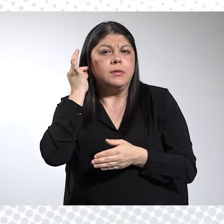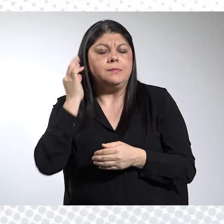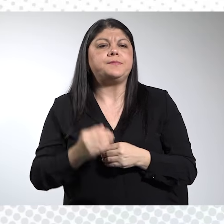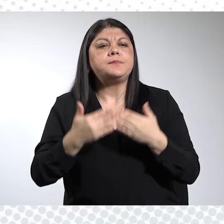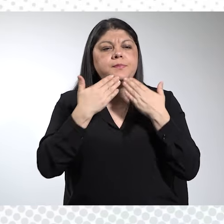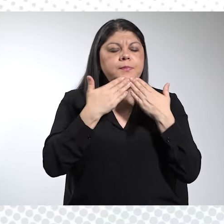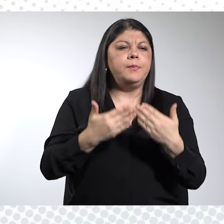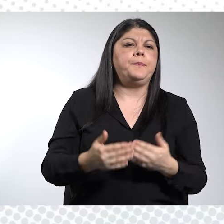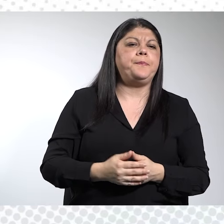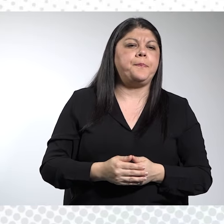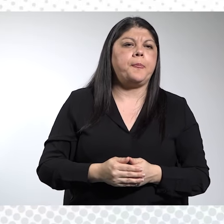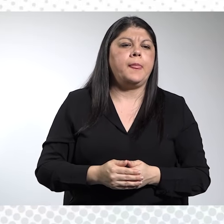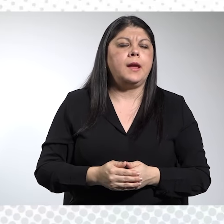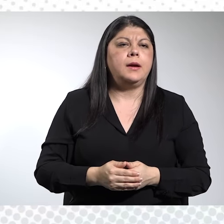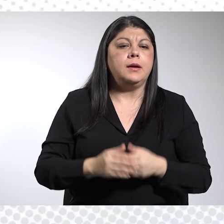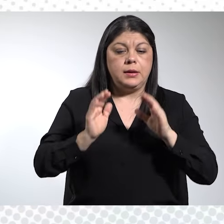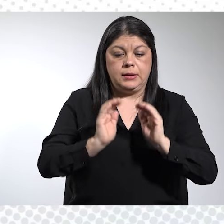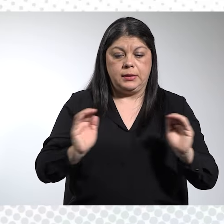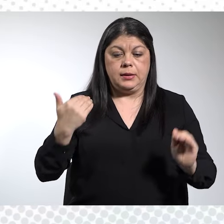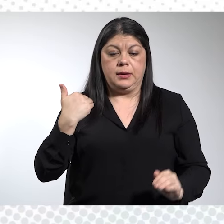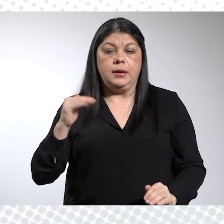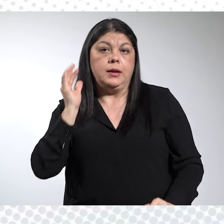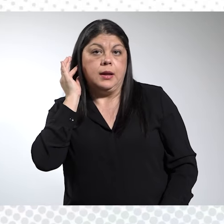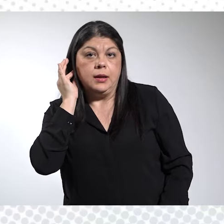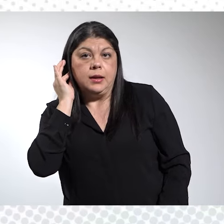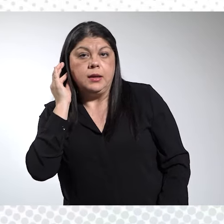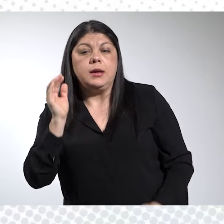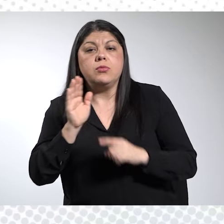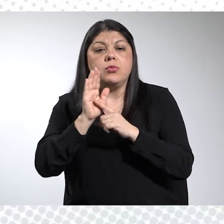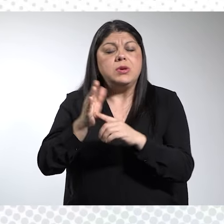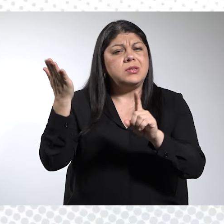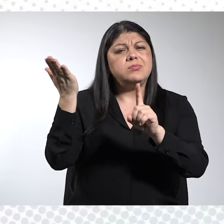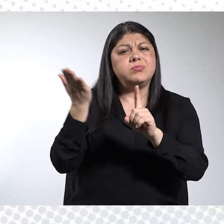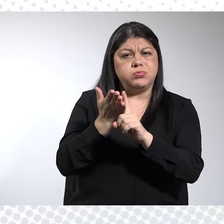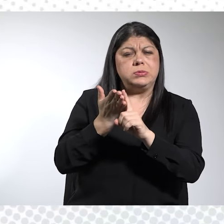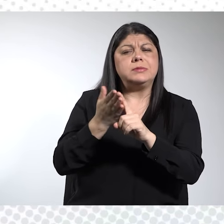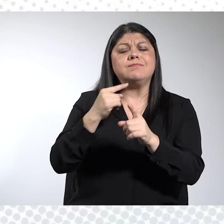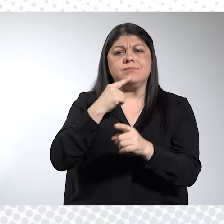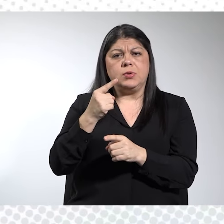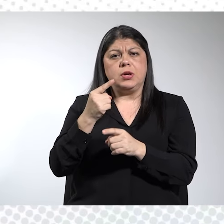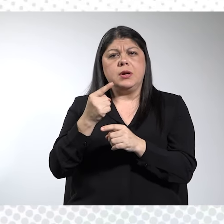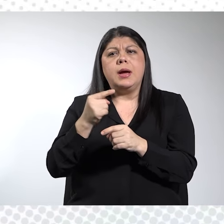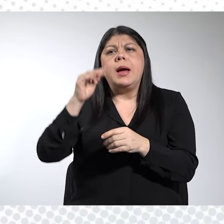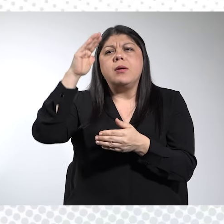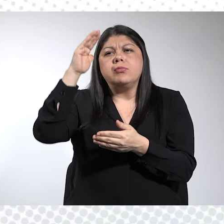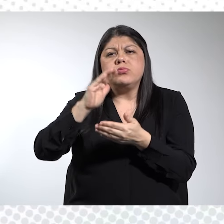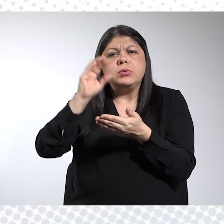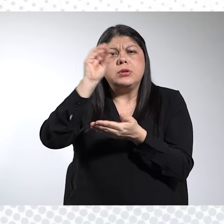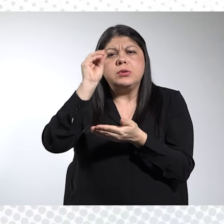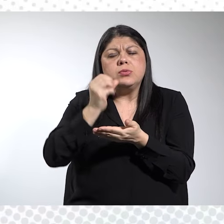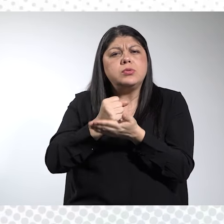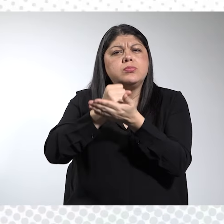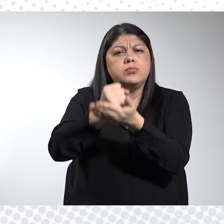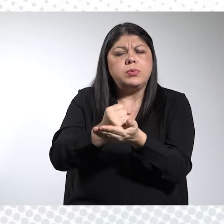mujeres. Muchas gracias. La niñez. Hoy en día la niñez registra una afectación real producto de la baja en la